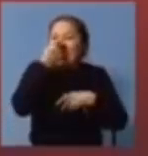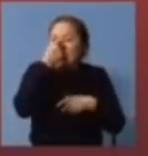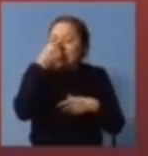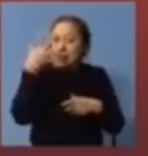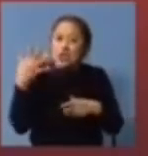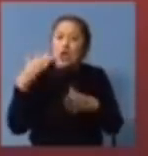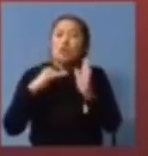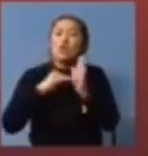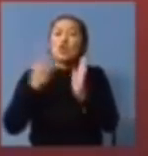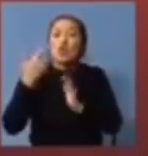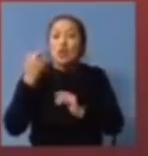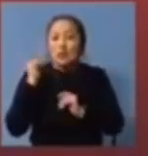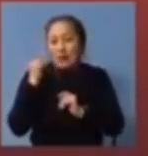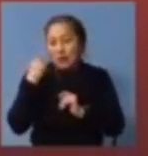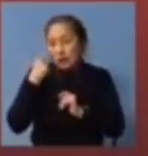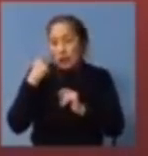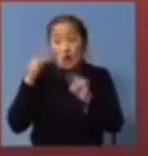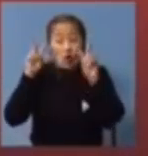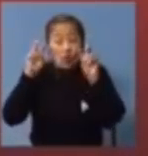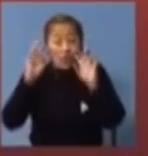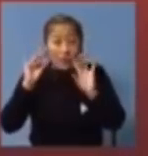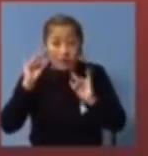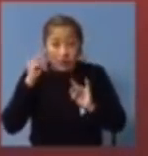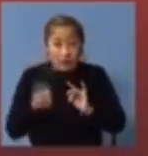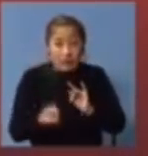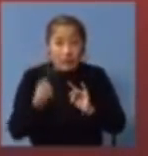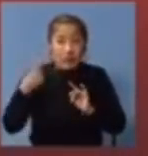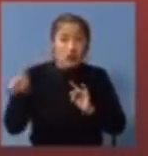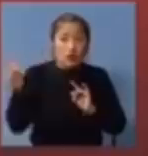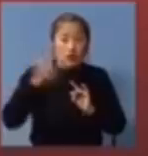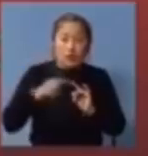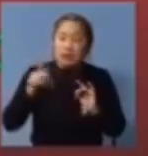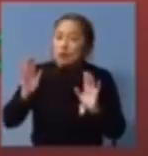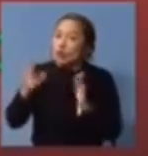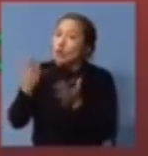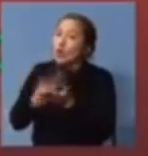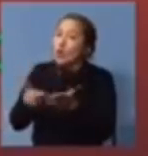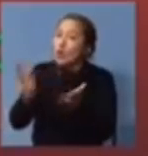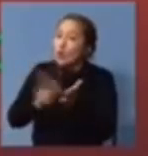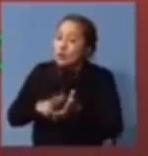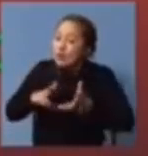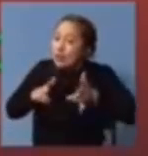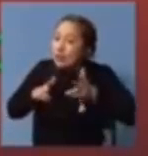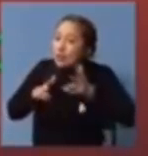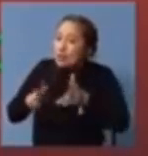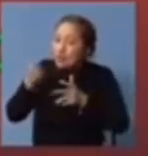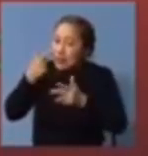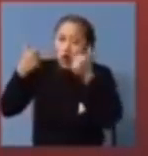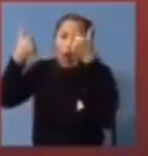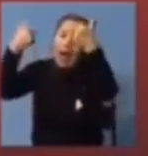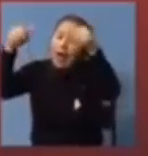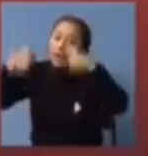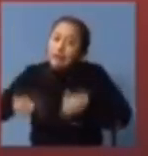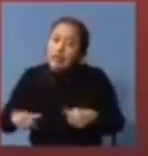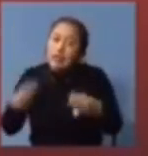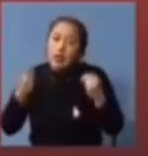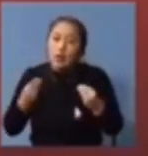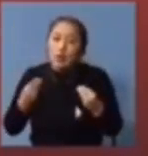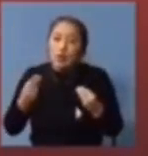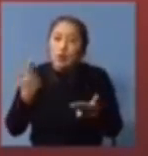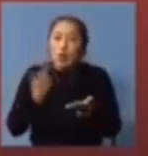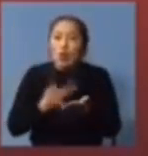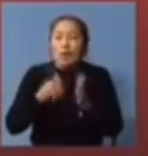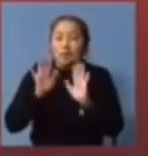del director. Y es una cuestión que, si ellos vienen, es vuelvo, obvio, vuelvo no va a ser, va a ser en afiches, todo el pan, no sé, por eso lo que vuelvo a lo de